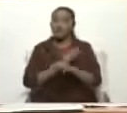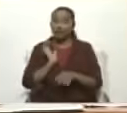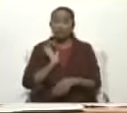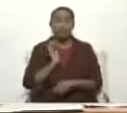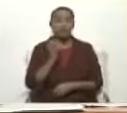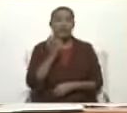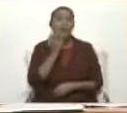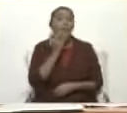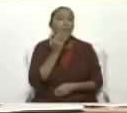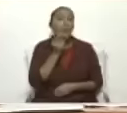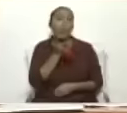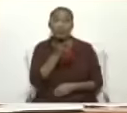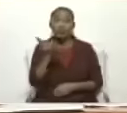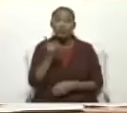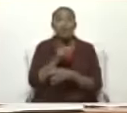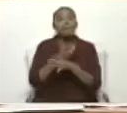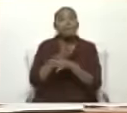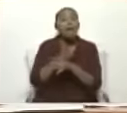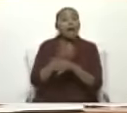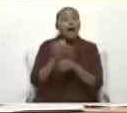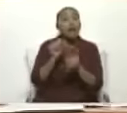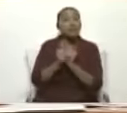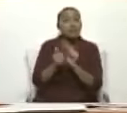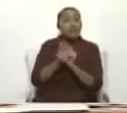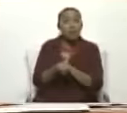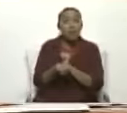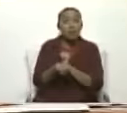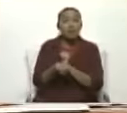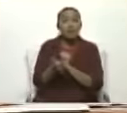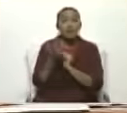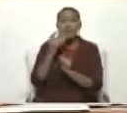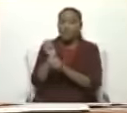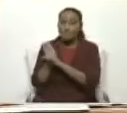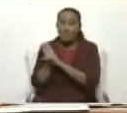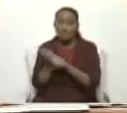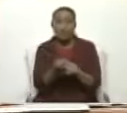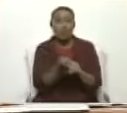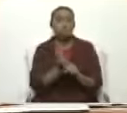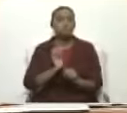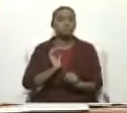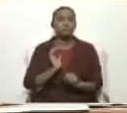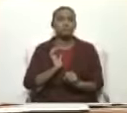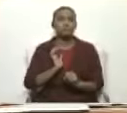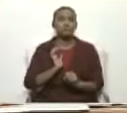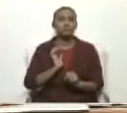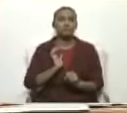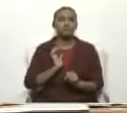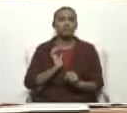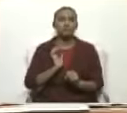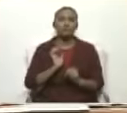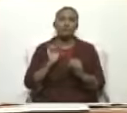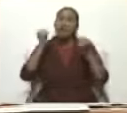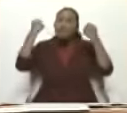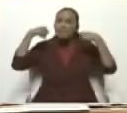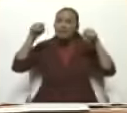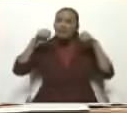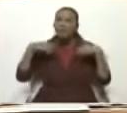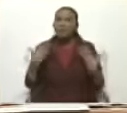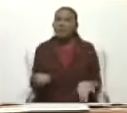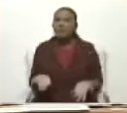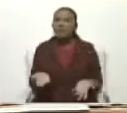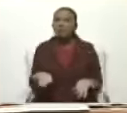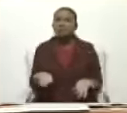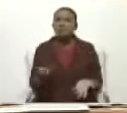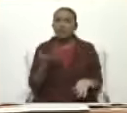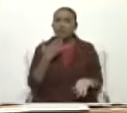jugar, va a un juego de béisbol y qué sé yo, va a practicar en